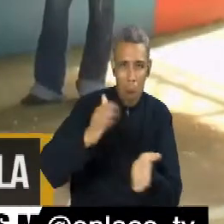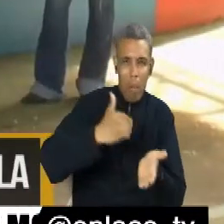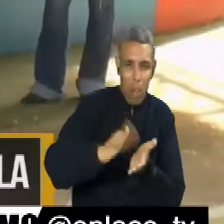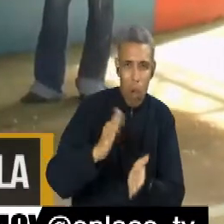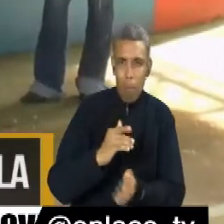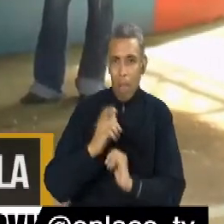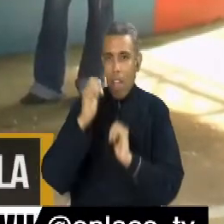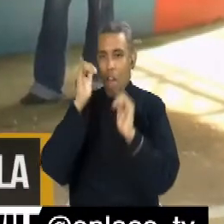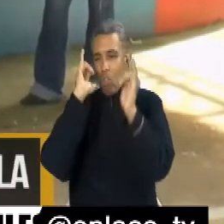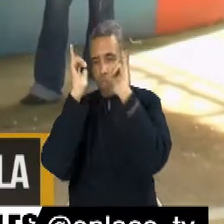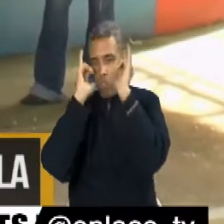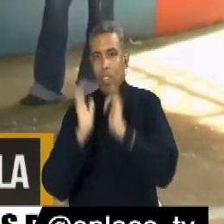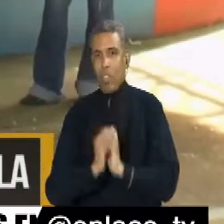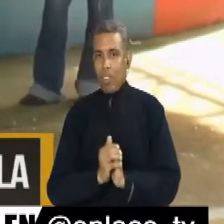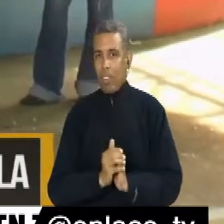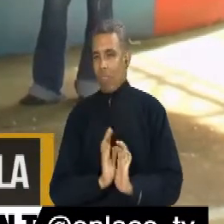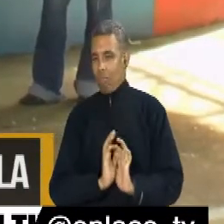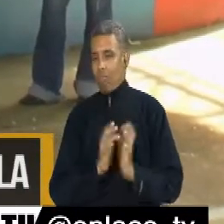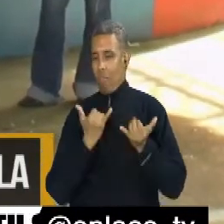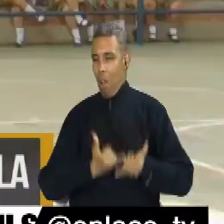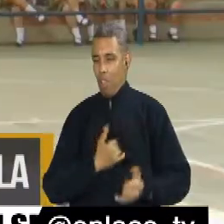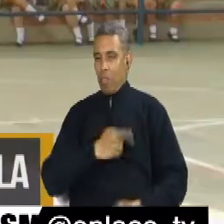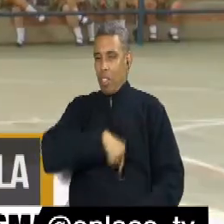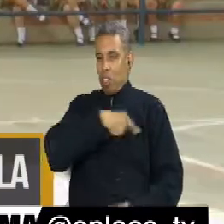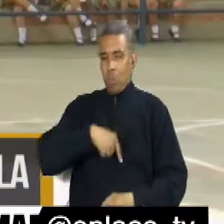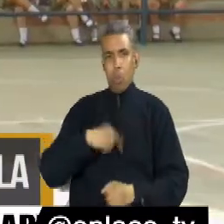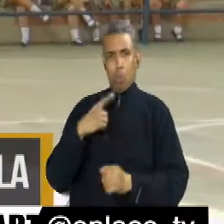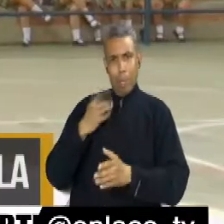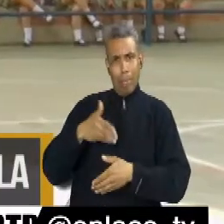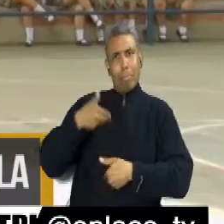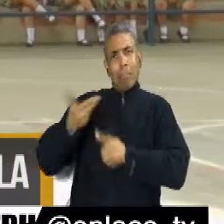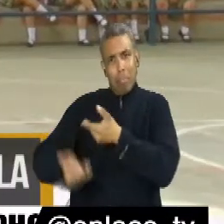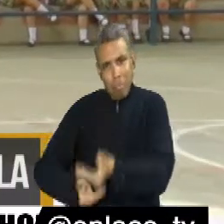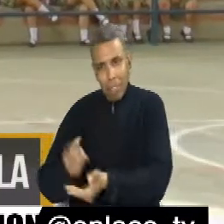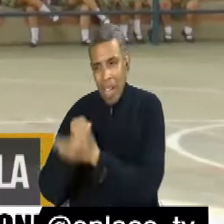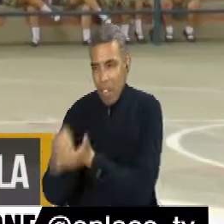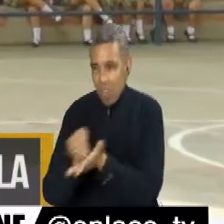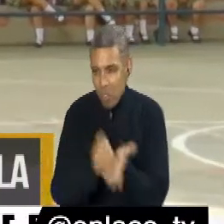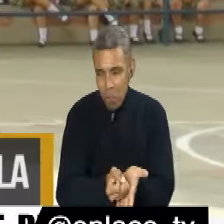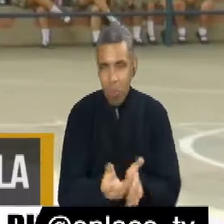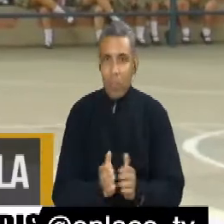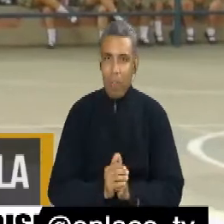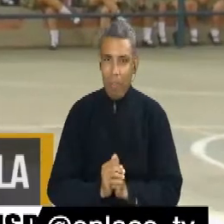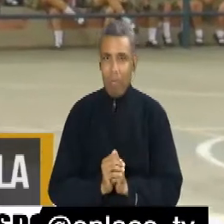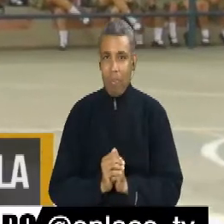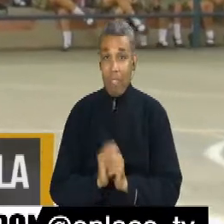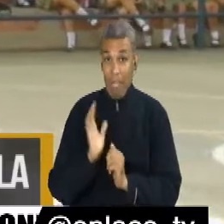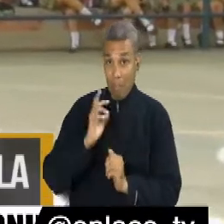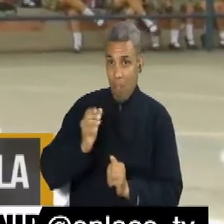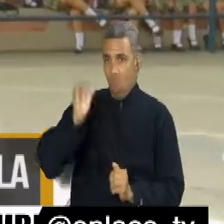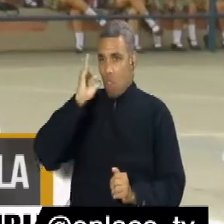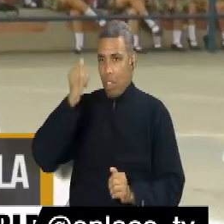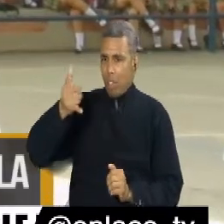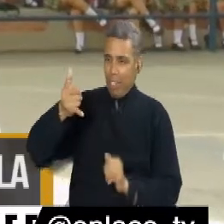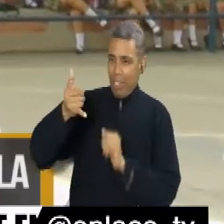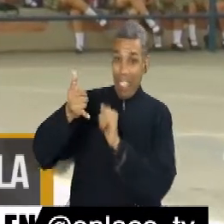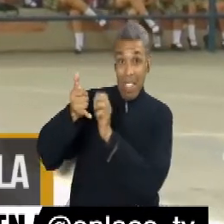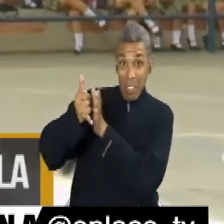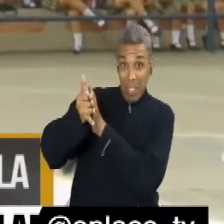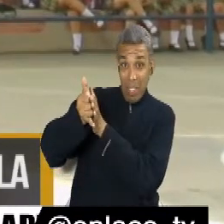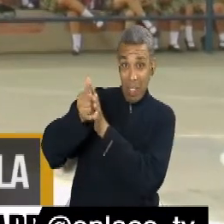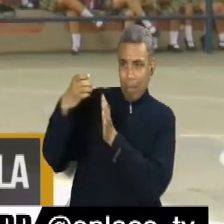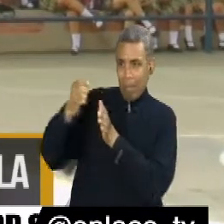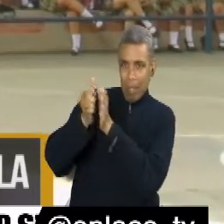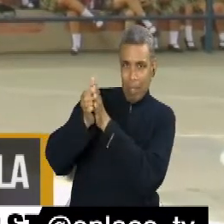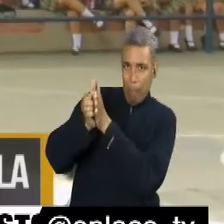sorteo que se viene realizando. La mecánica de la actividad es a través de la compra del producto Por medio de la etiqueta se marca el nombre